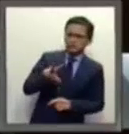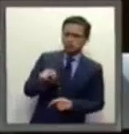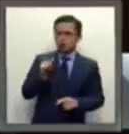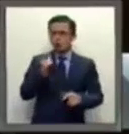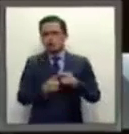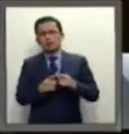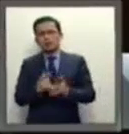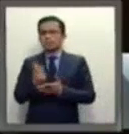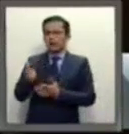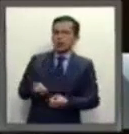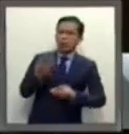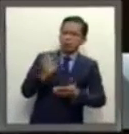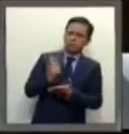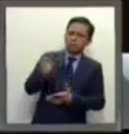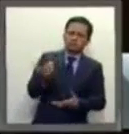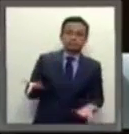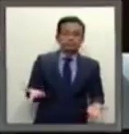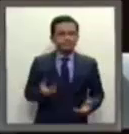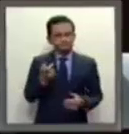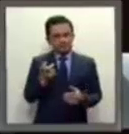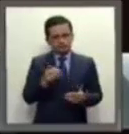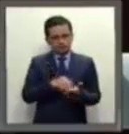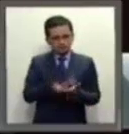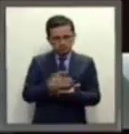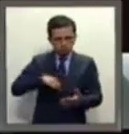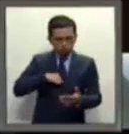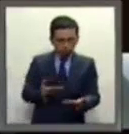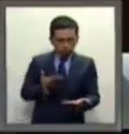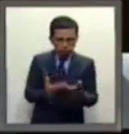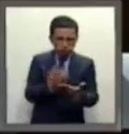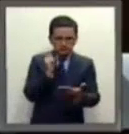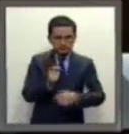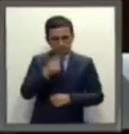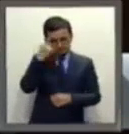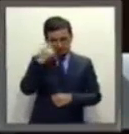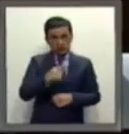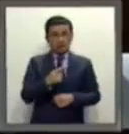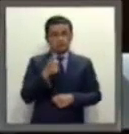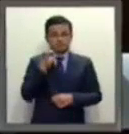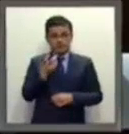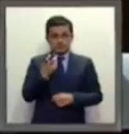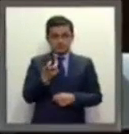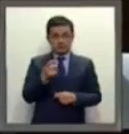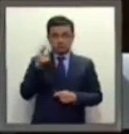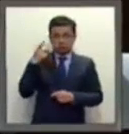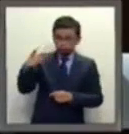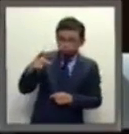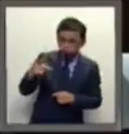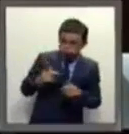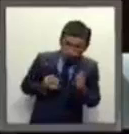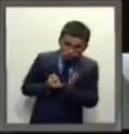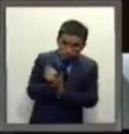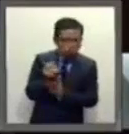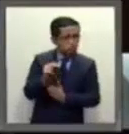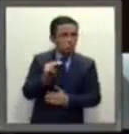no. En esta reserva proponemos que la resolución de carácter particular asuma